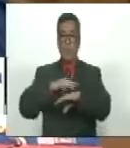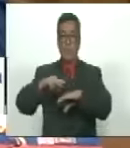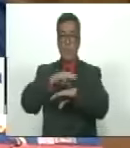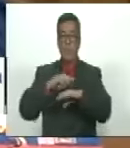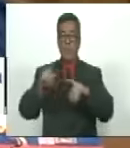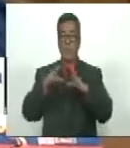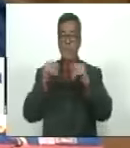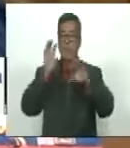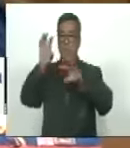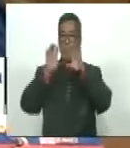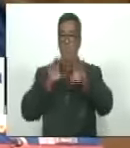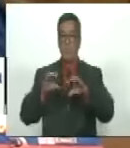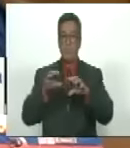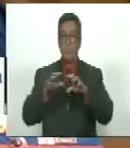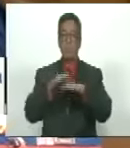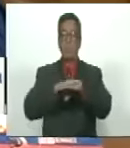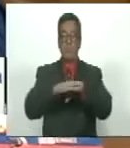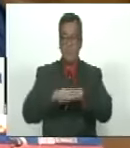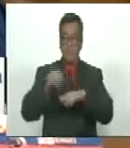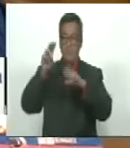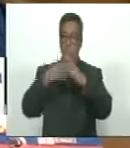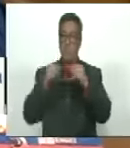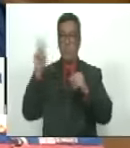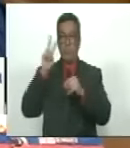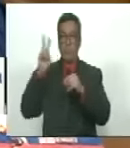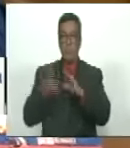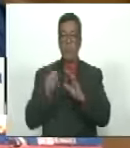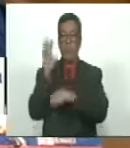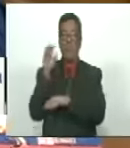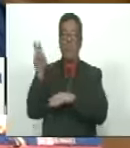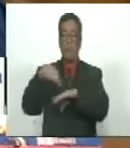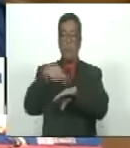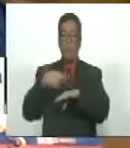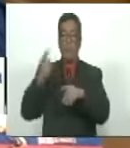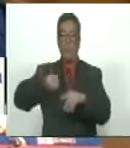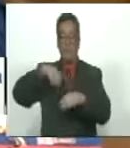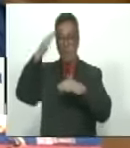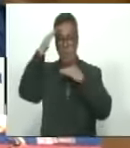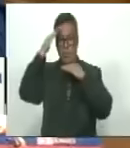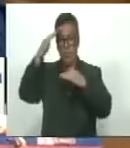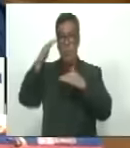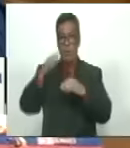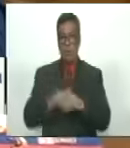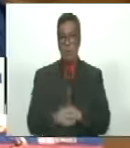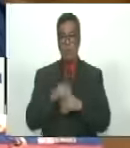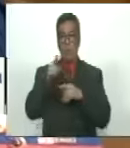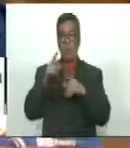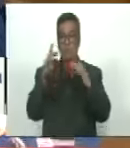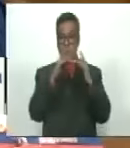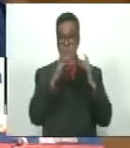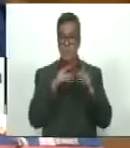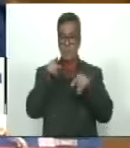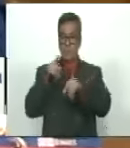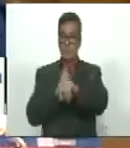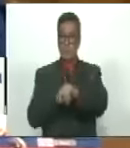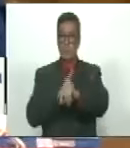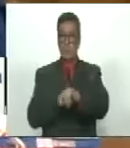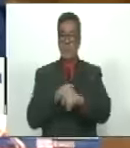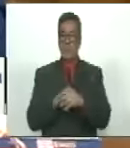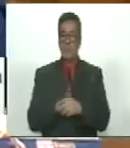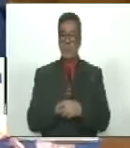de la Patria, con todos los consejos legislativos del país y los parlamentos comunales. Nuestro saludo a quienes están conectados en este momento.